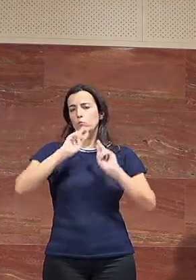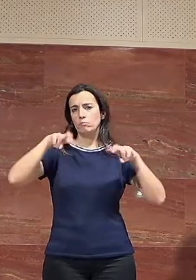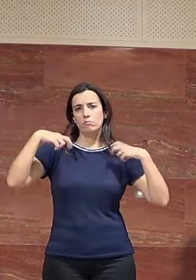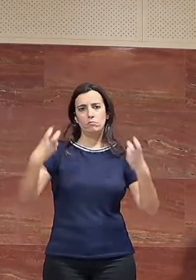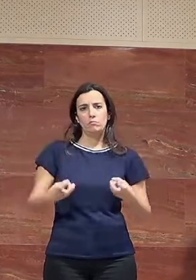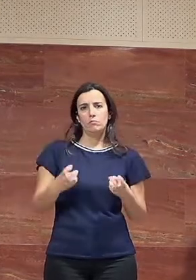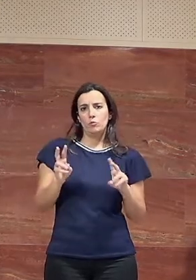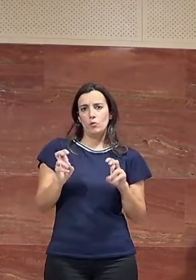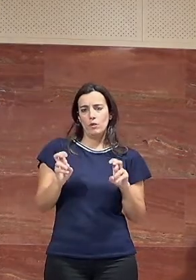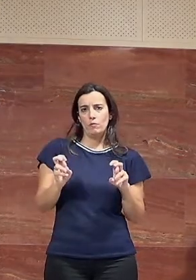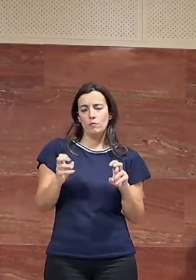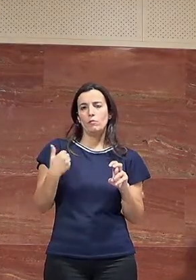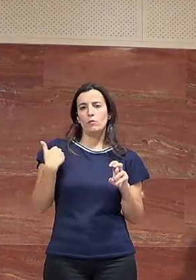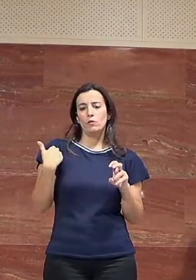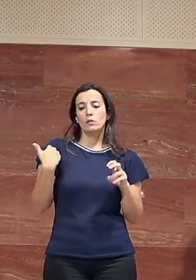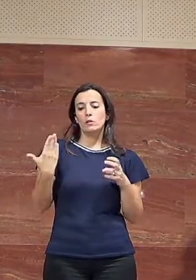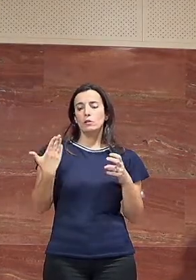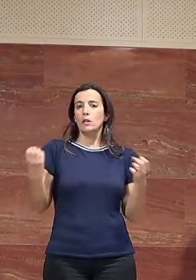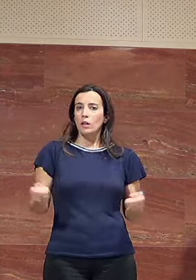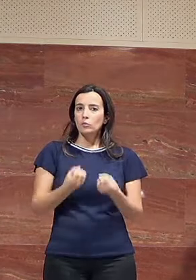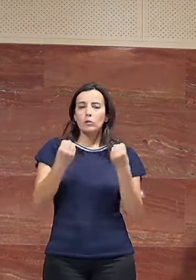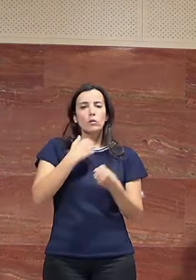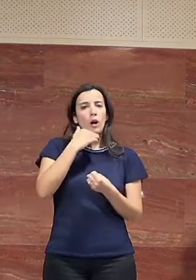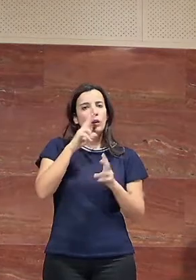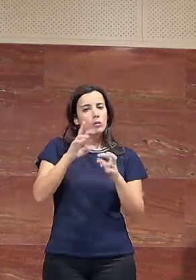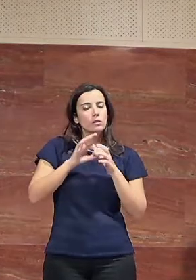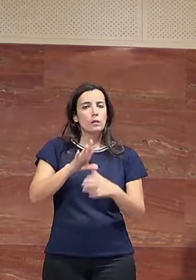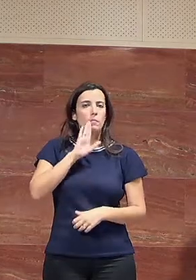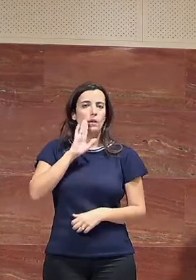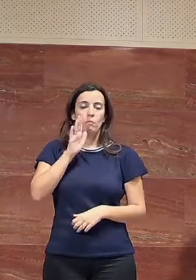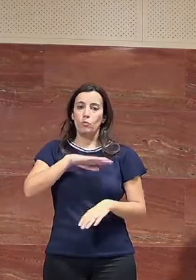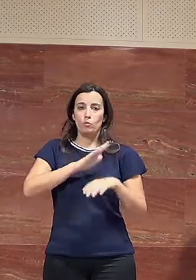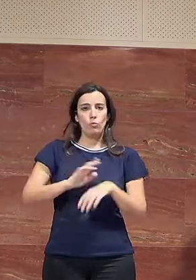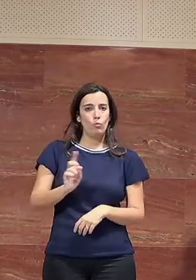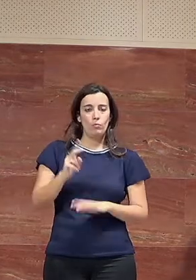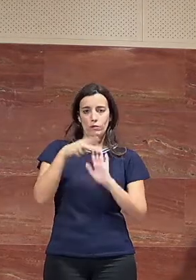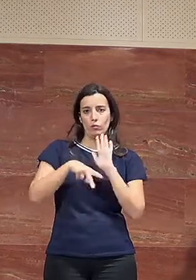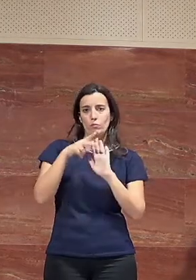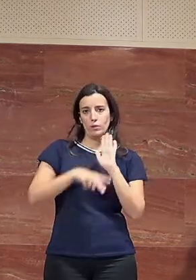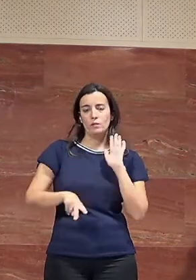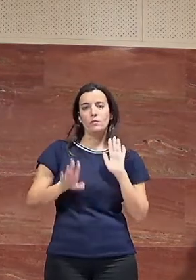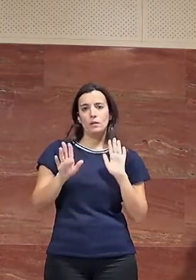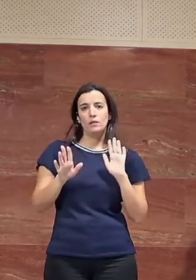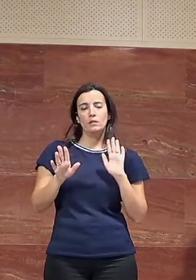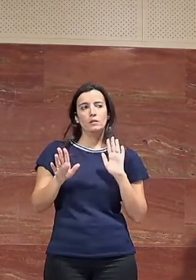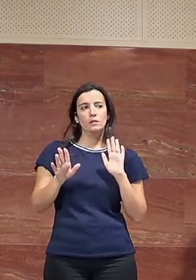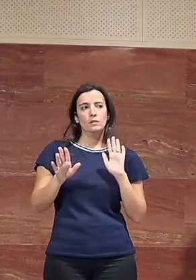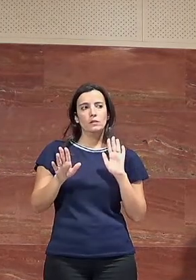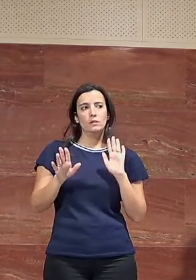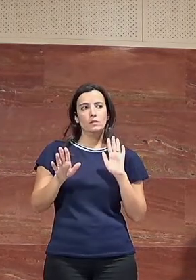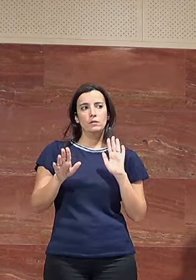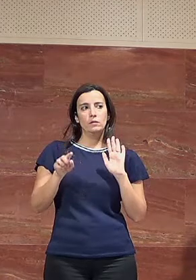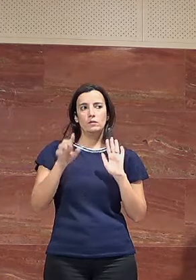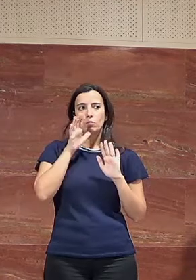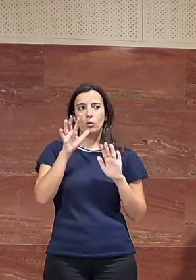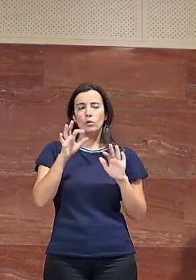remodelación, que se haga una actuación sobre ella porque realmente no cumplen la normativa. Tienen aristas, se